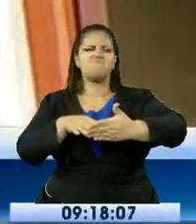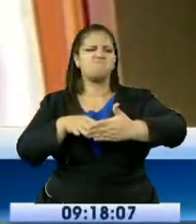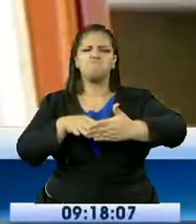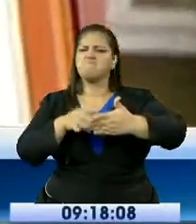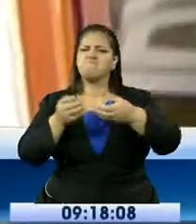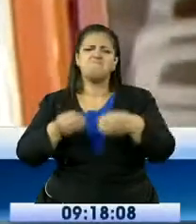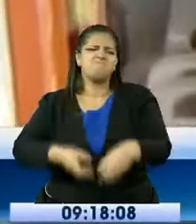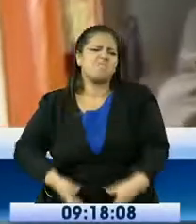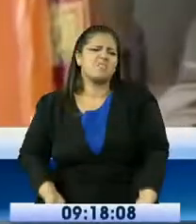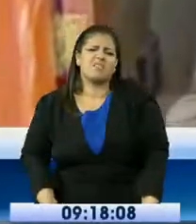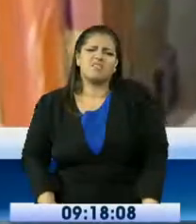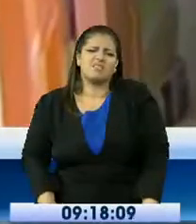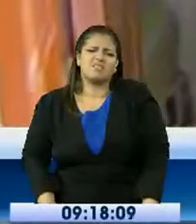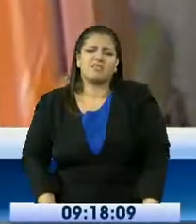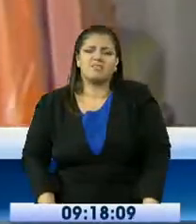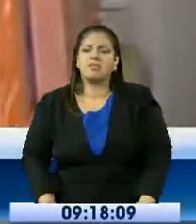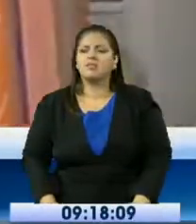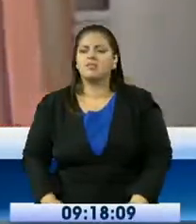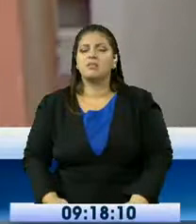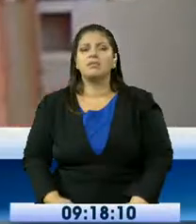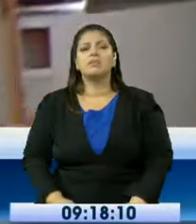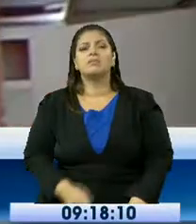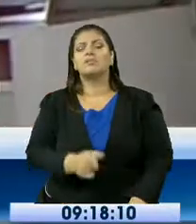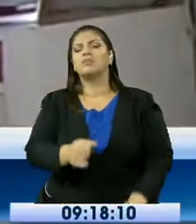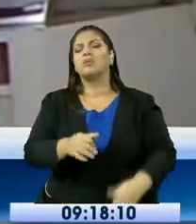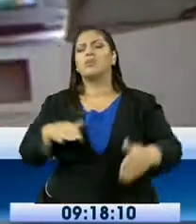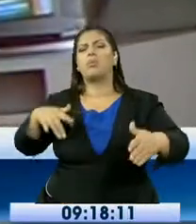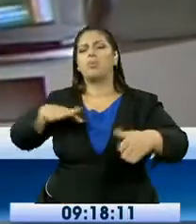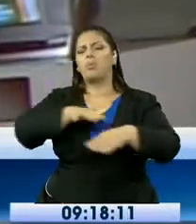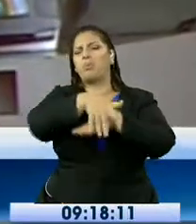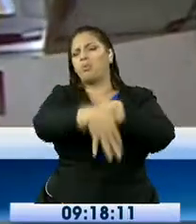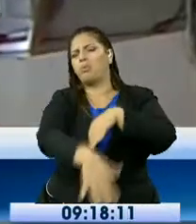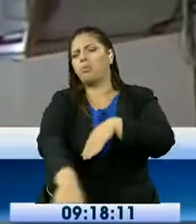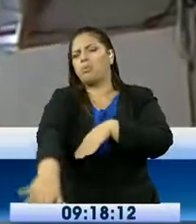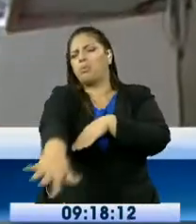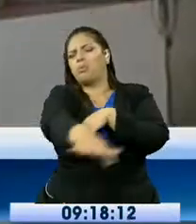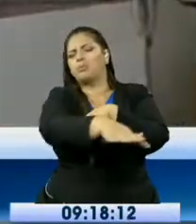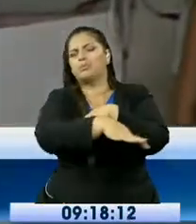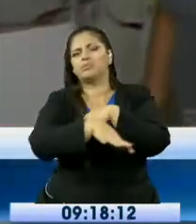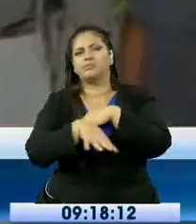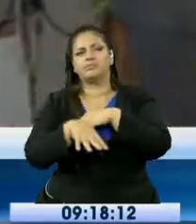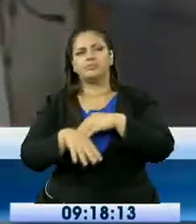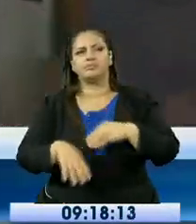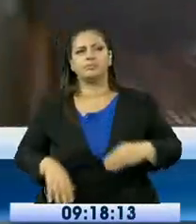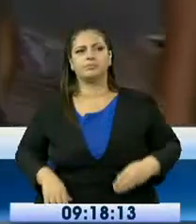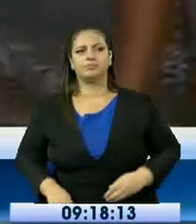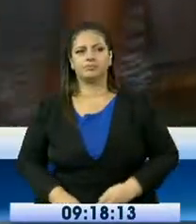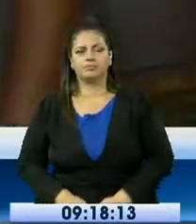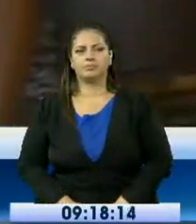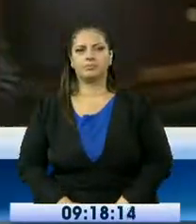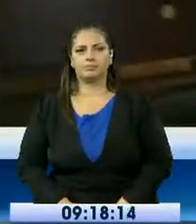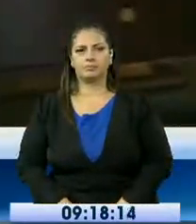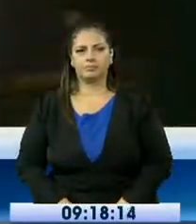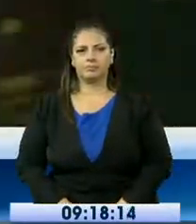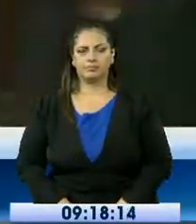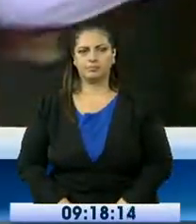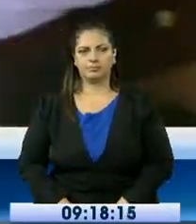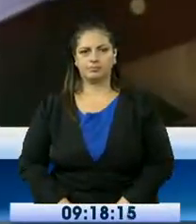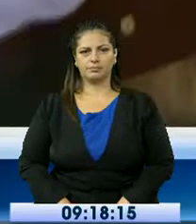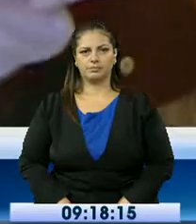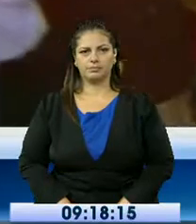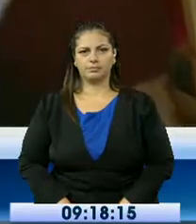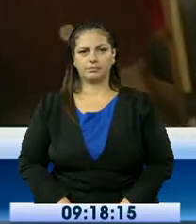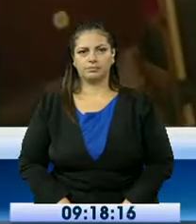embargo, eso no ha sido suficiente porque el nivel del agua ha superado lo que ellos normalmente